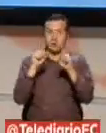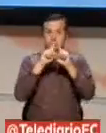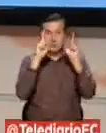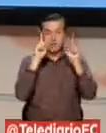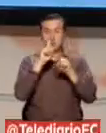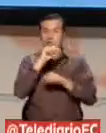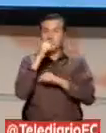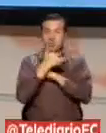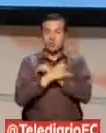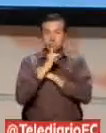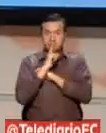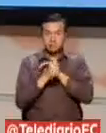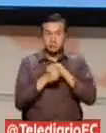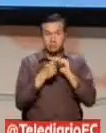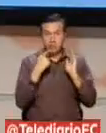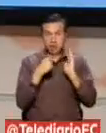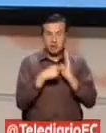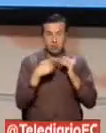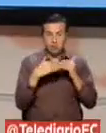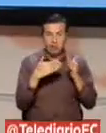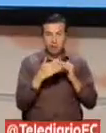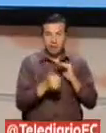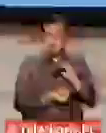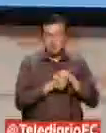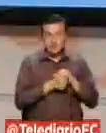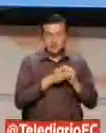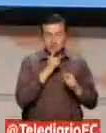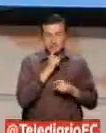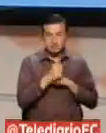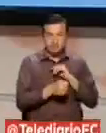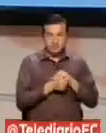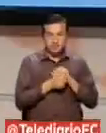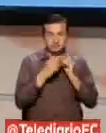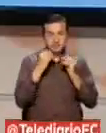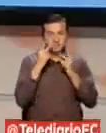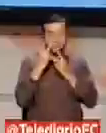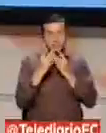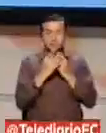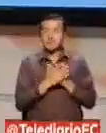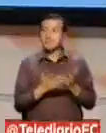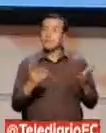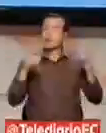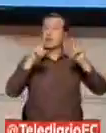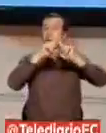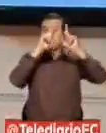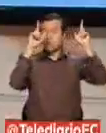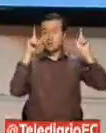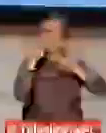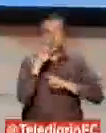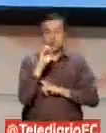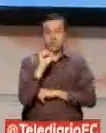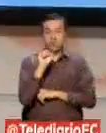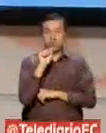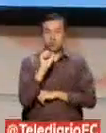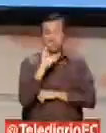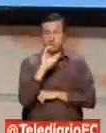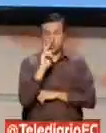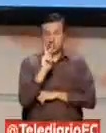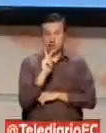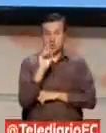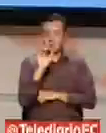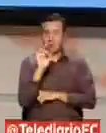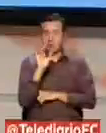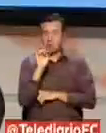offshore que tienen que ver con Panama Papers como tal. Es decir, hay una clara posibilidad de que la empresa Mossack Fonseca, que tenía aquí en Quito una